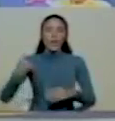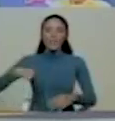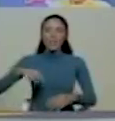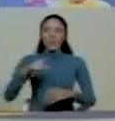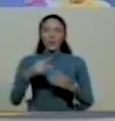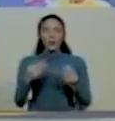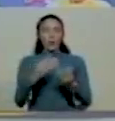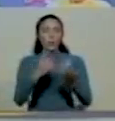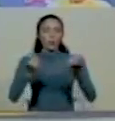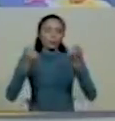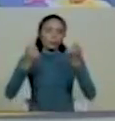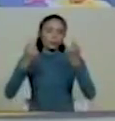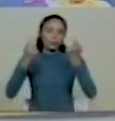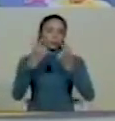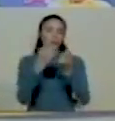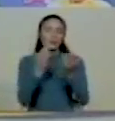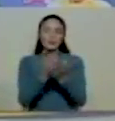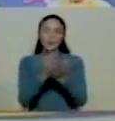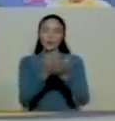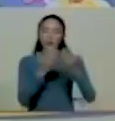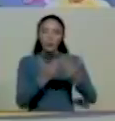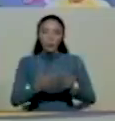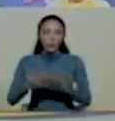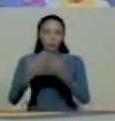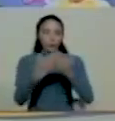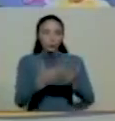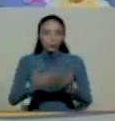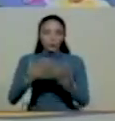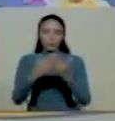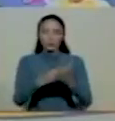a la formación permanente.